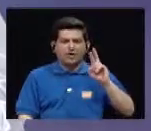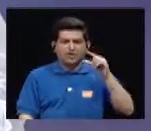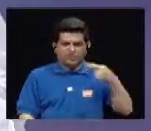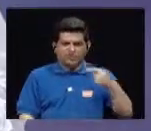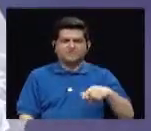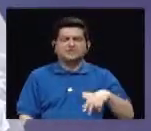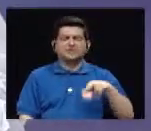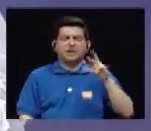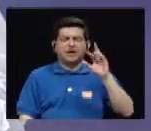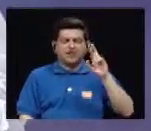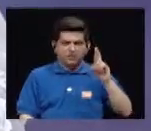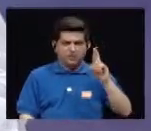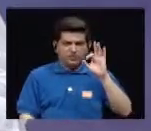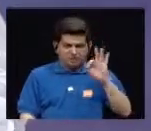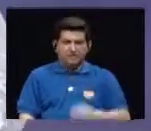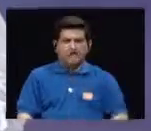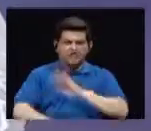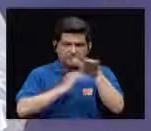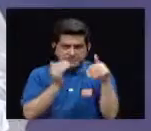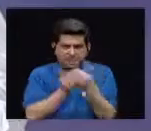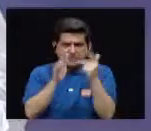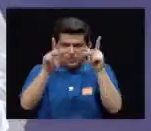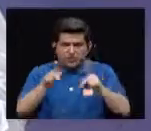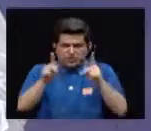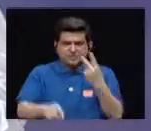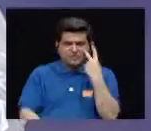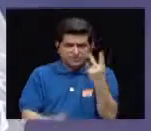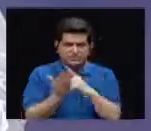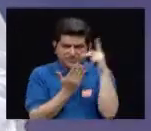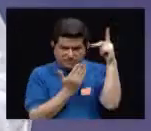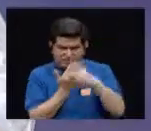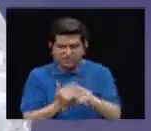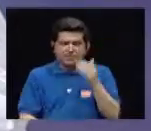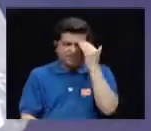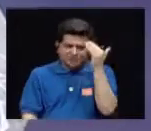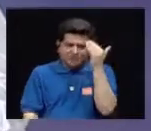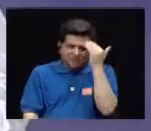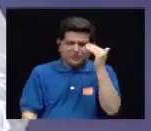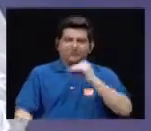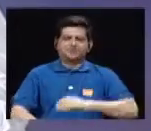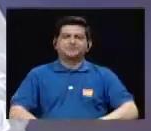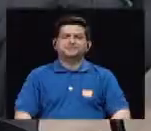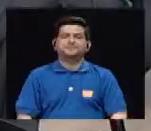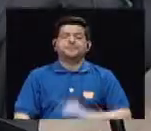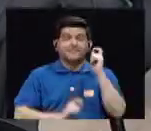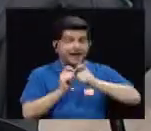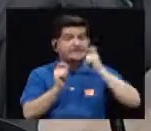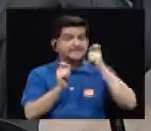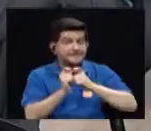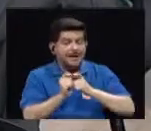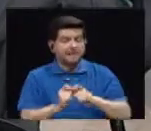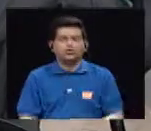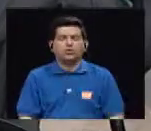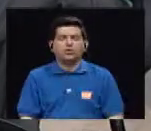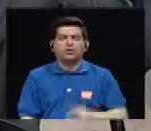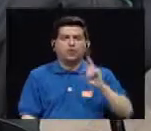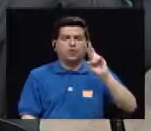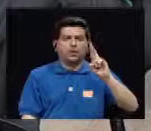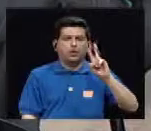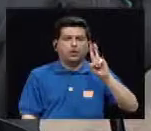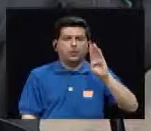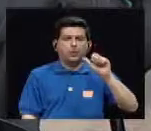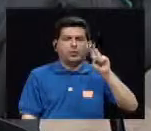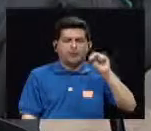Nuevamente, un gusto estar con ustedes y un saludo a todos los que nos ven, ¿verdad? Precisamente, Rubén,